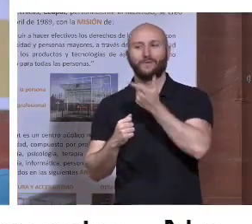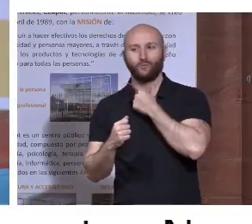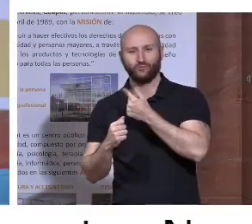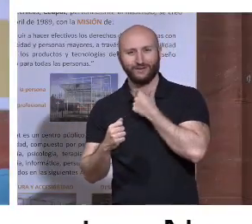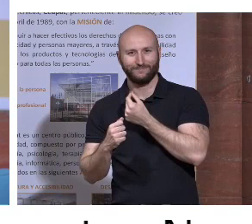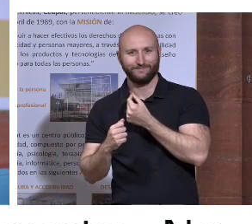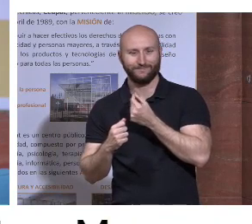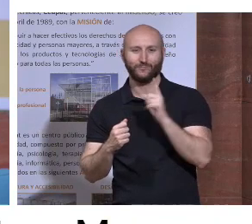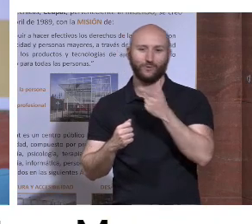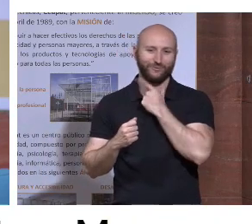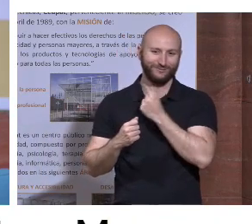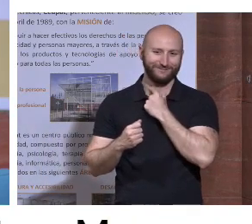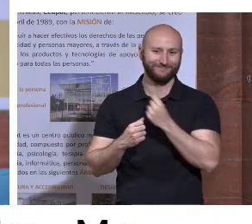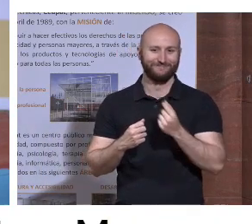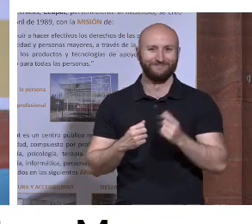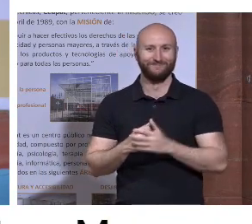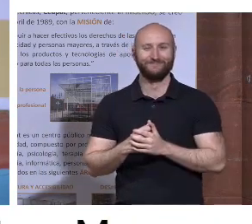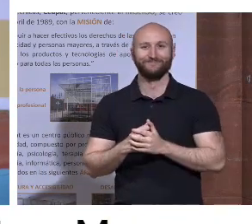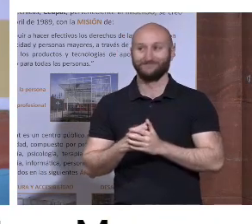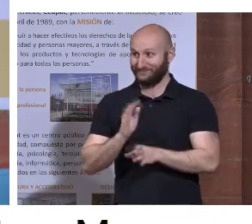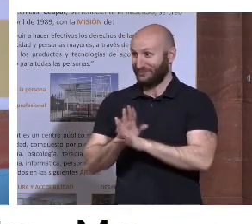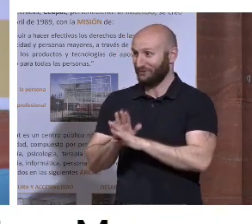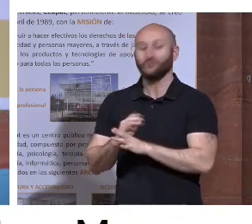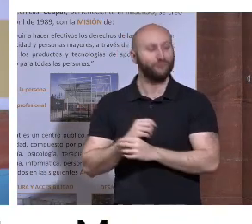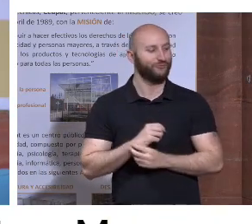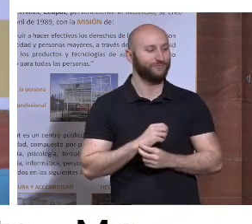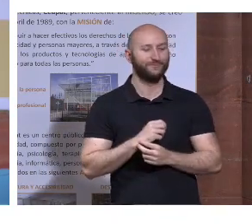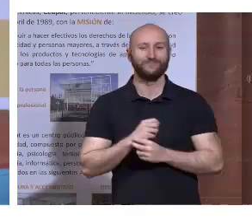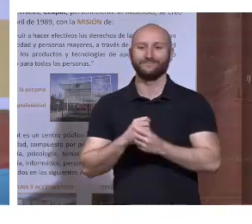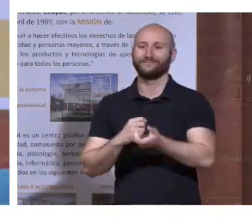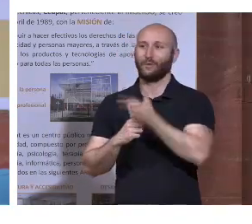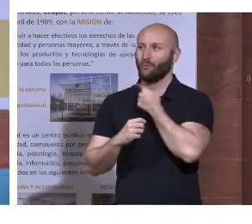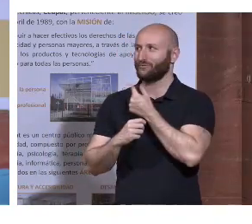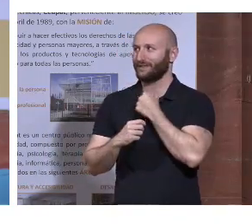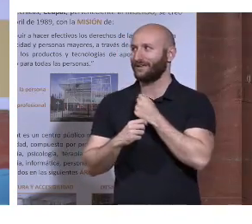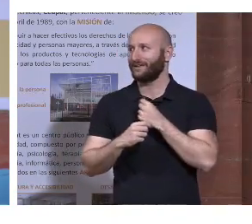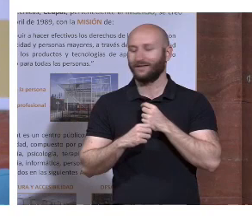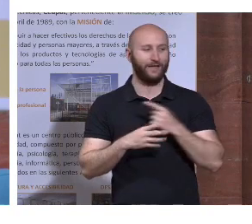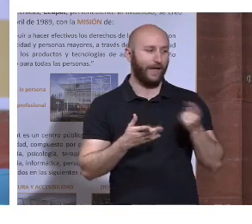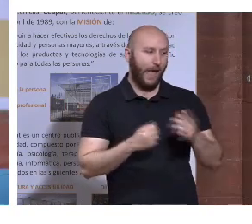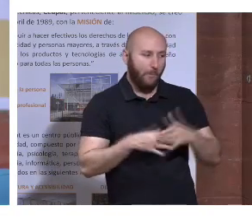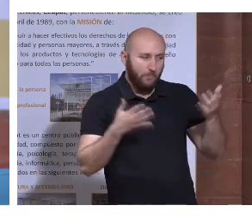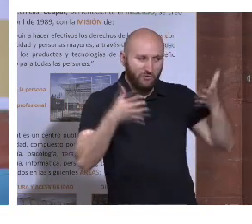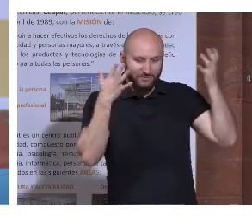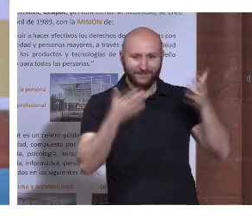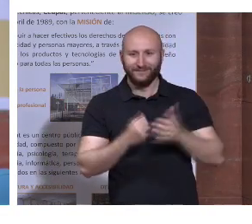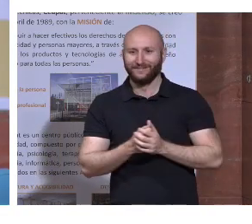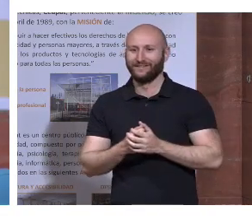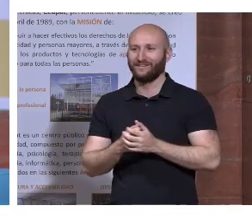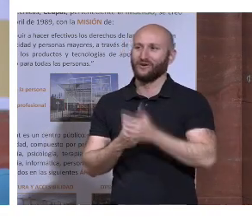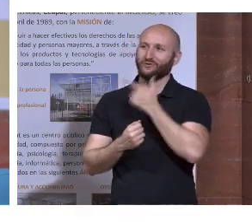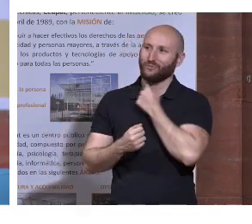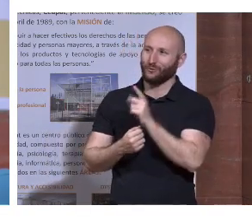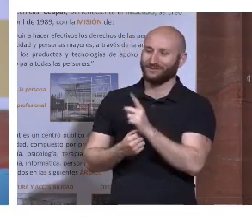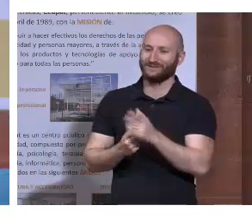gusta. No me gusta. No me gusta. Sigo, sigo, sigo, sigo. Me gusta. No, esta es. Bueno, sí. No me gusta. Sí. No